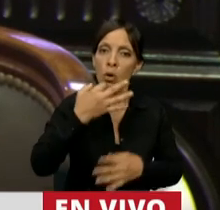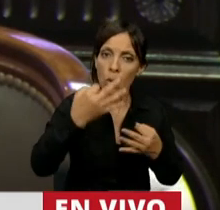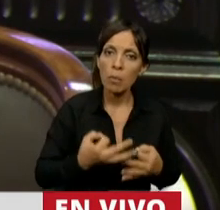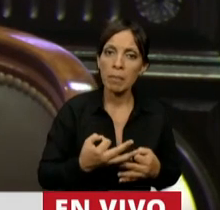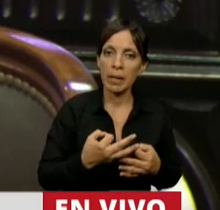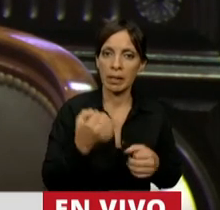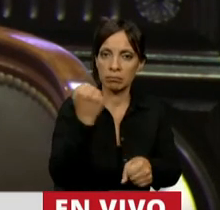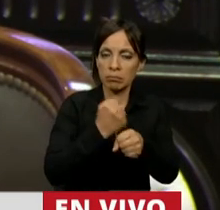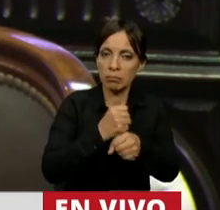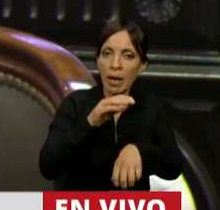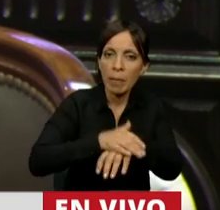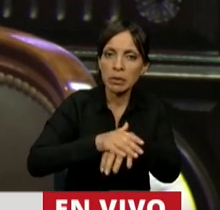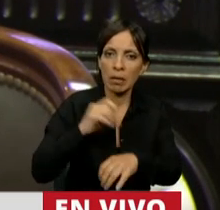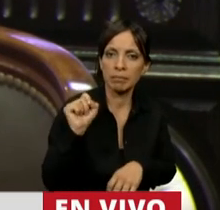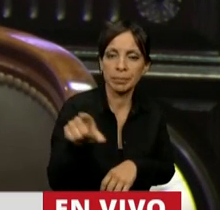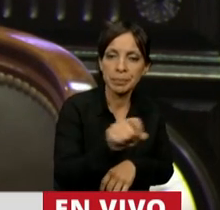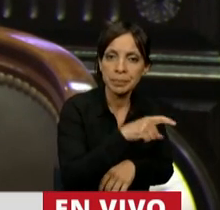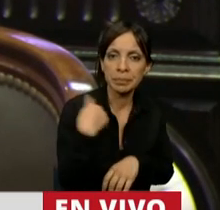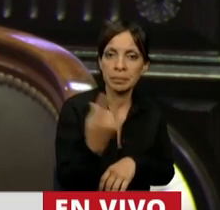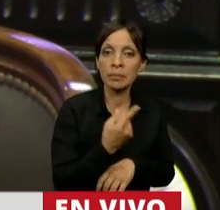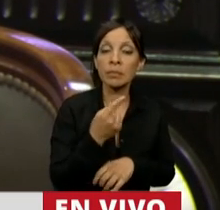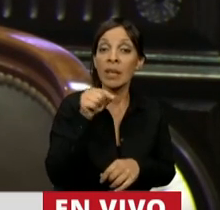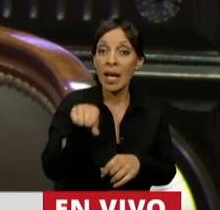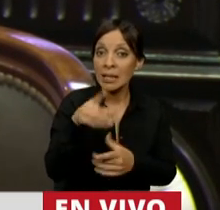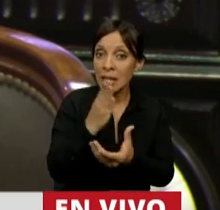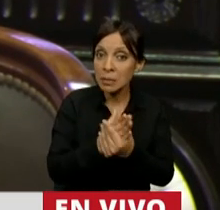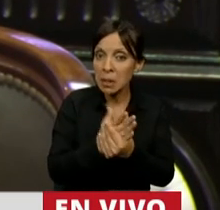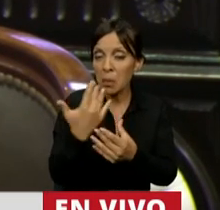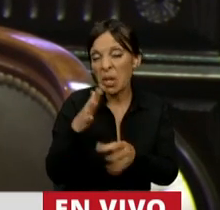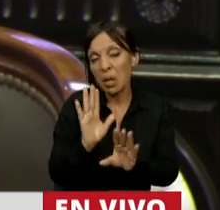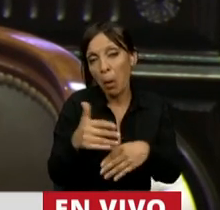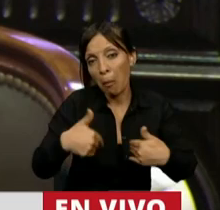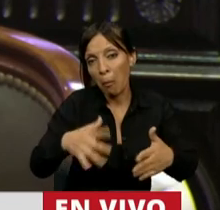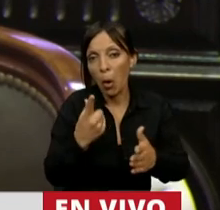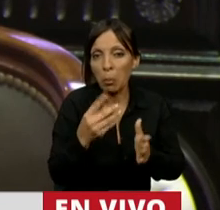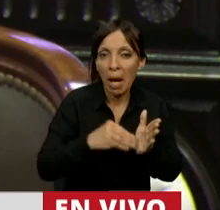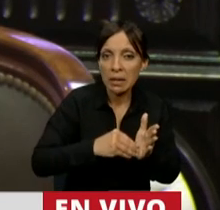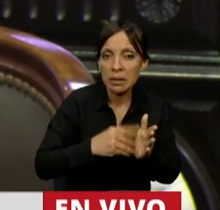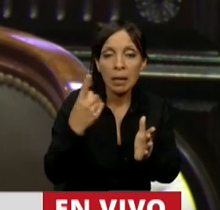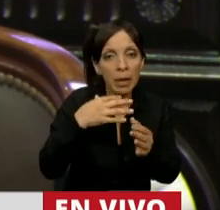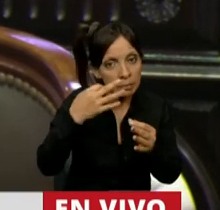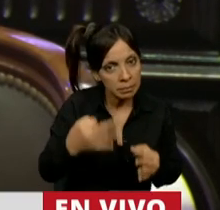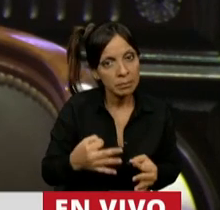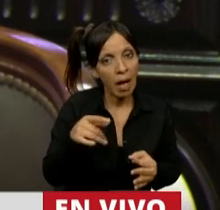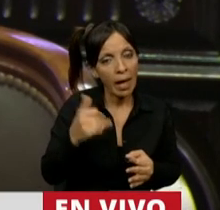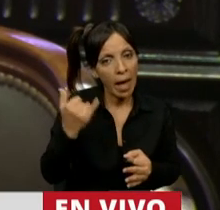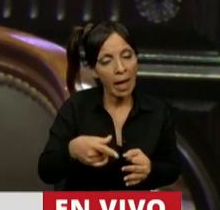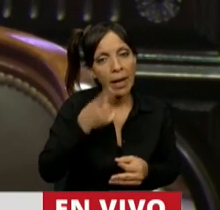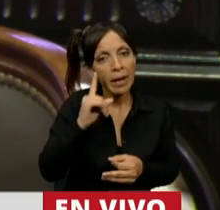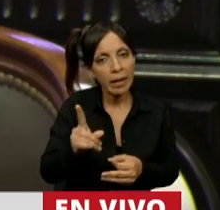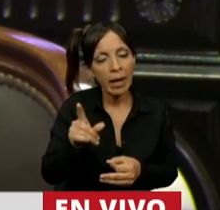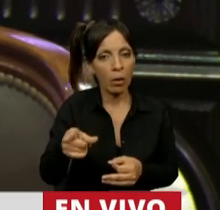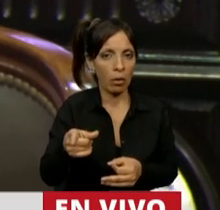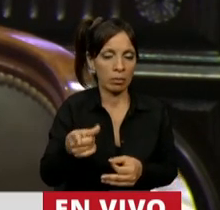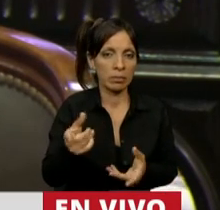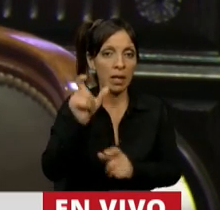funciones. Este expediente puede ser uno más, pero en este caso está en juego la vida